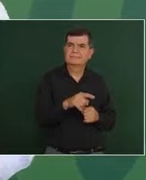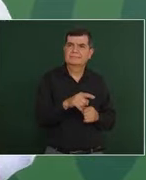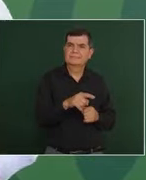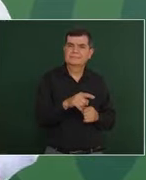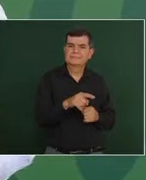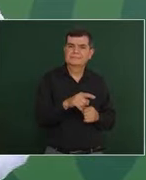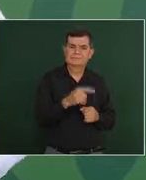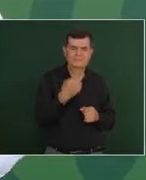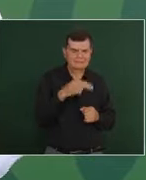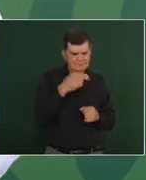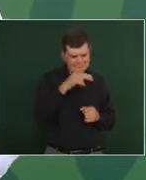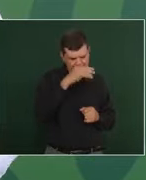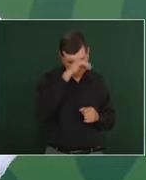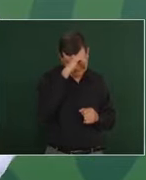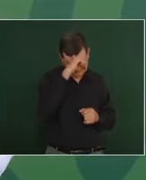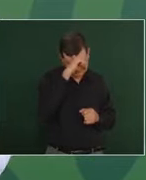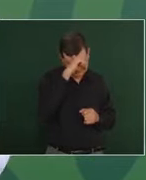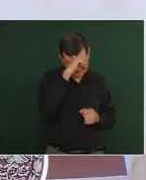¿cómo se llama?,